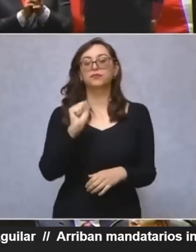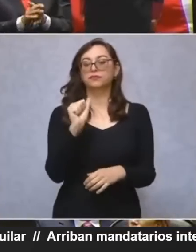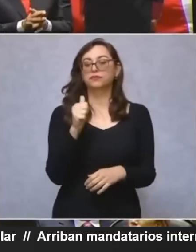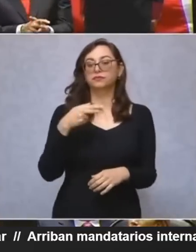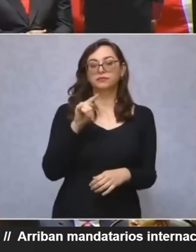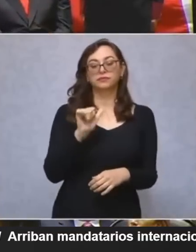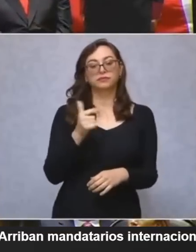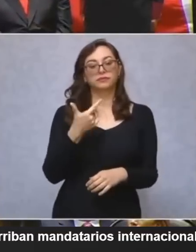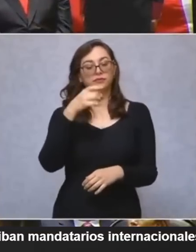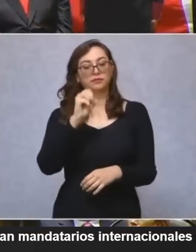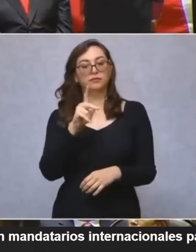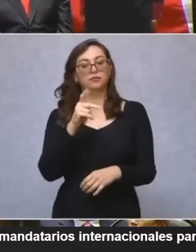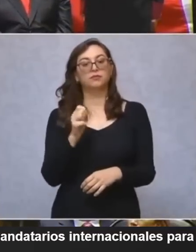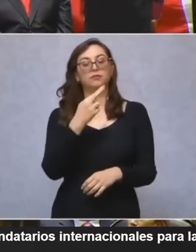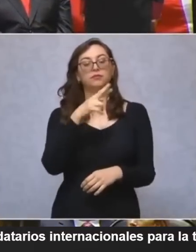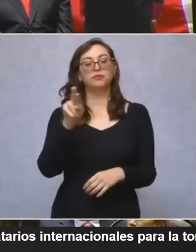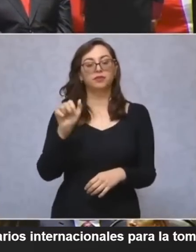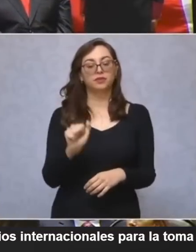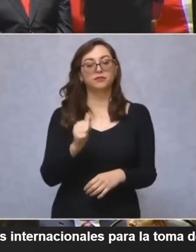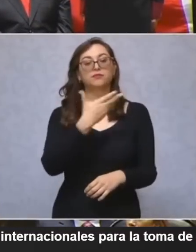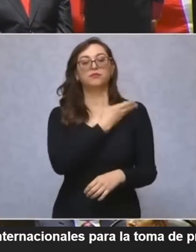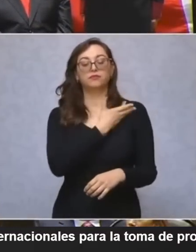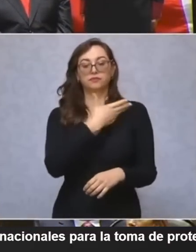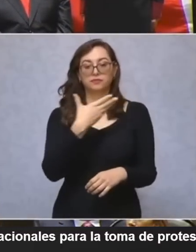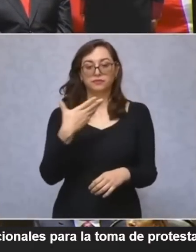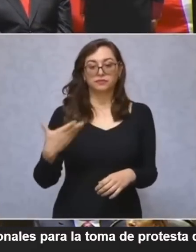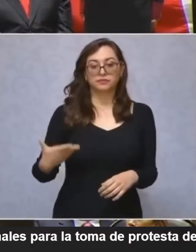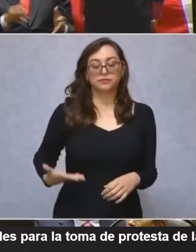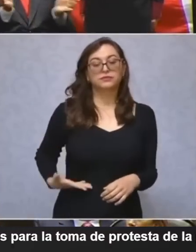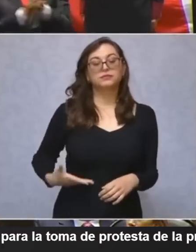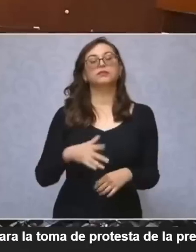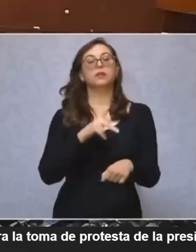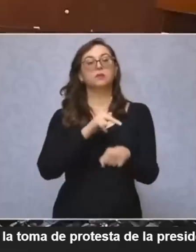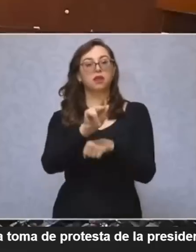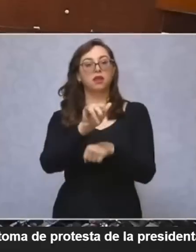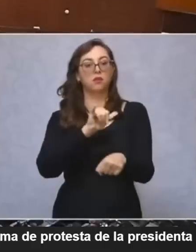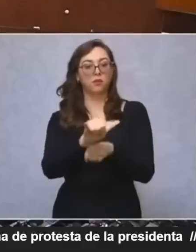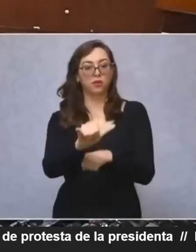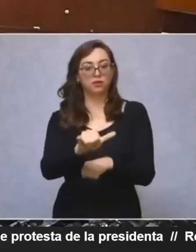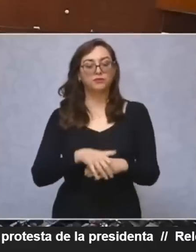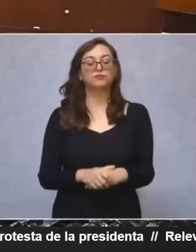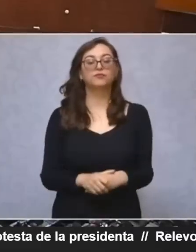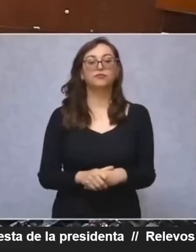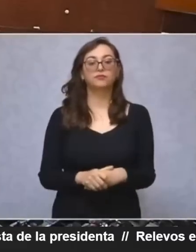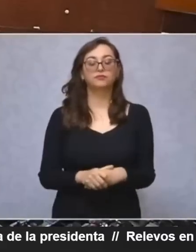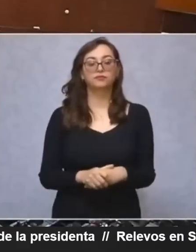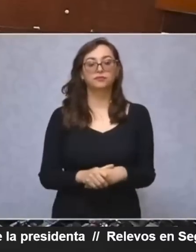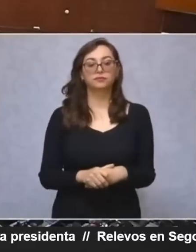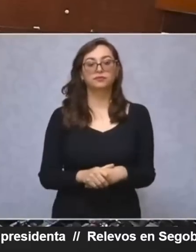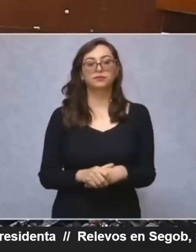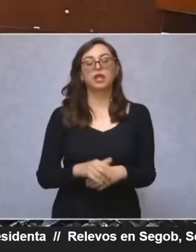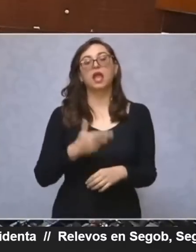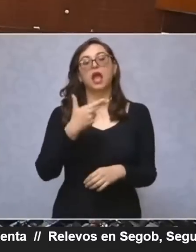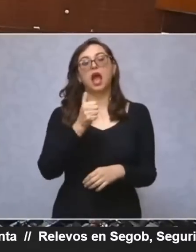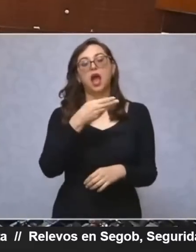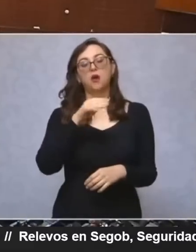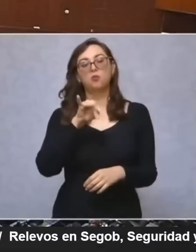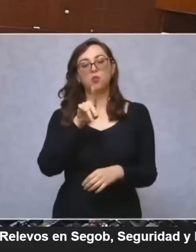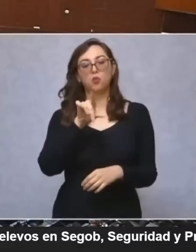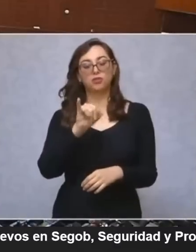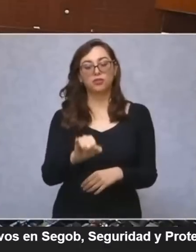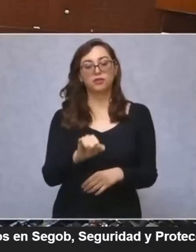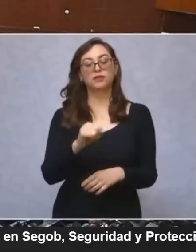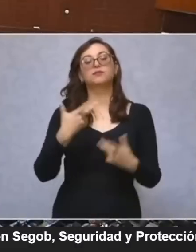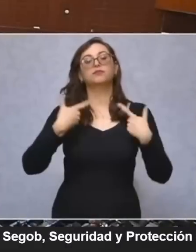Santiago Peña Palacios, presidente de la República del Paraguay, Bucharaya Hamoudi Sidina,